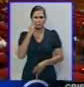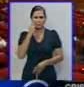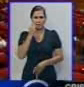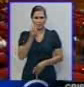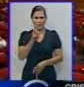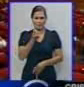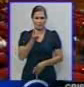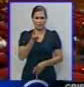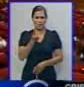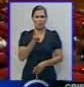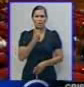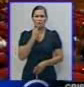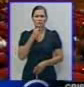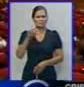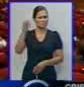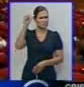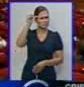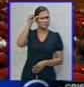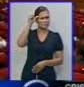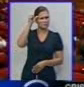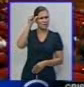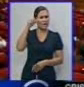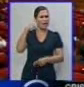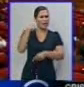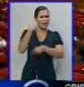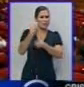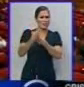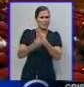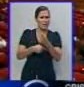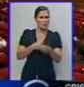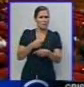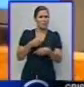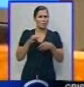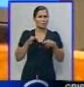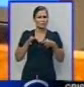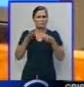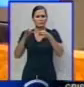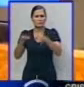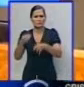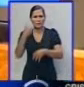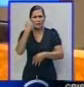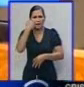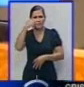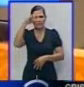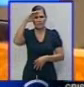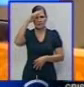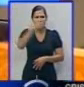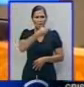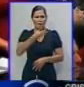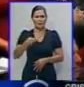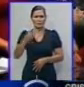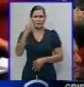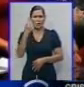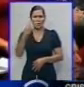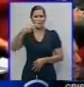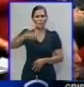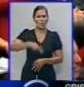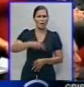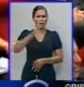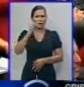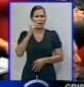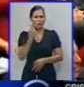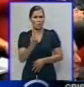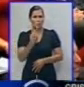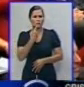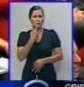Para muchos la pregunta o duda existencial luego de la gripe porcina o influenza AH1N1 es si en realidad